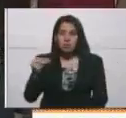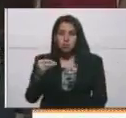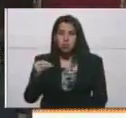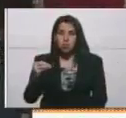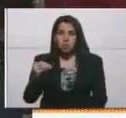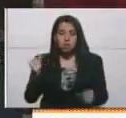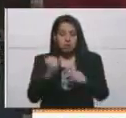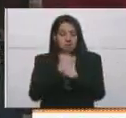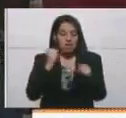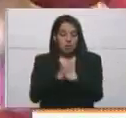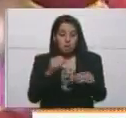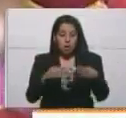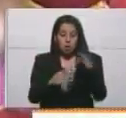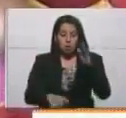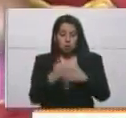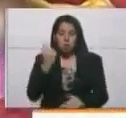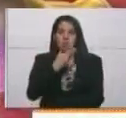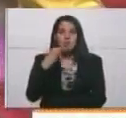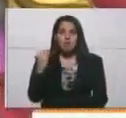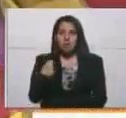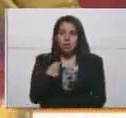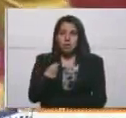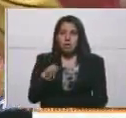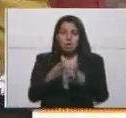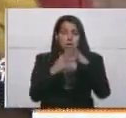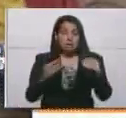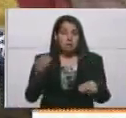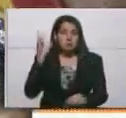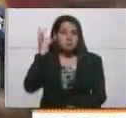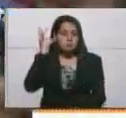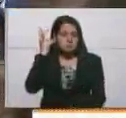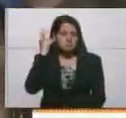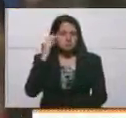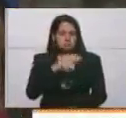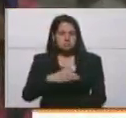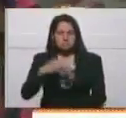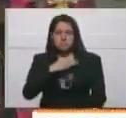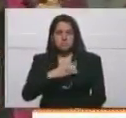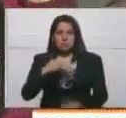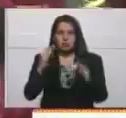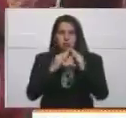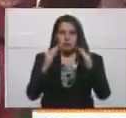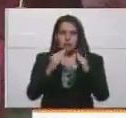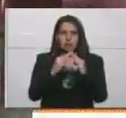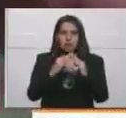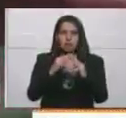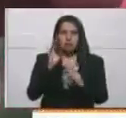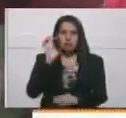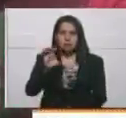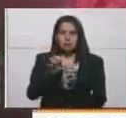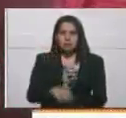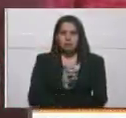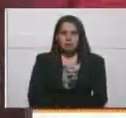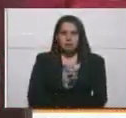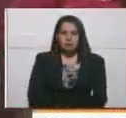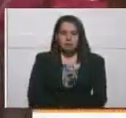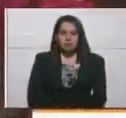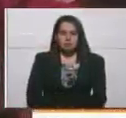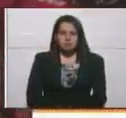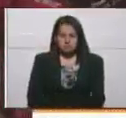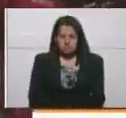Juvenil, a todas las mujeres de la gran misión Hogares de la Patria, a